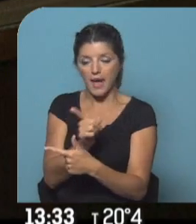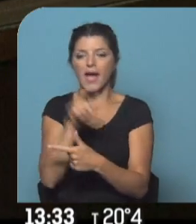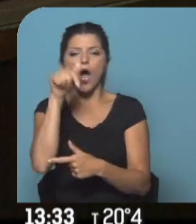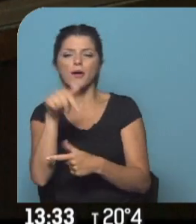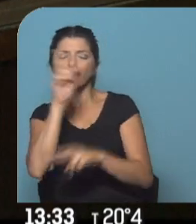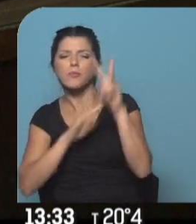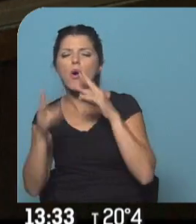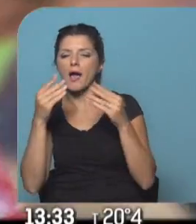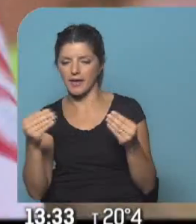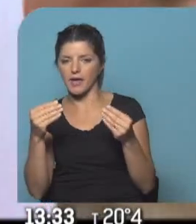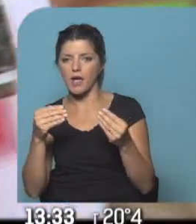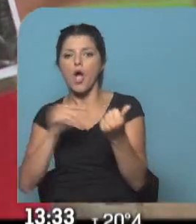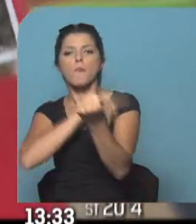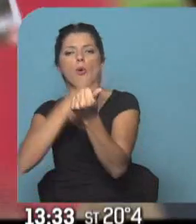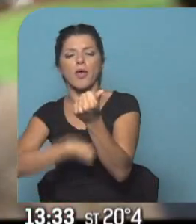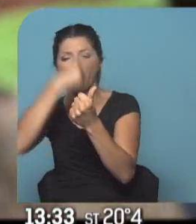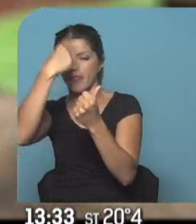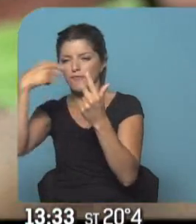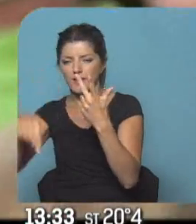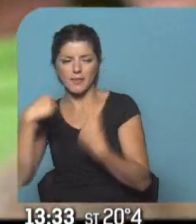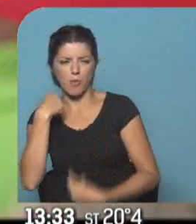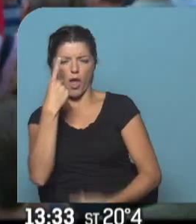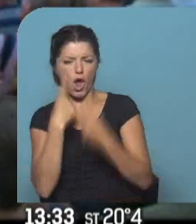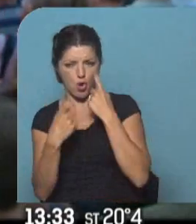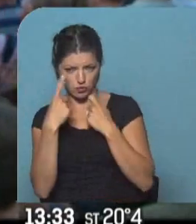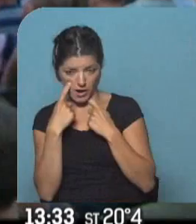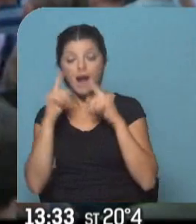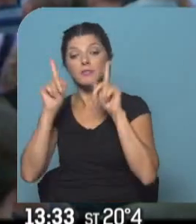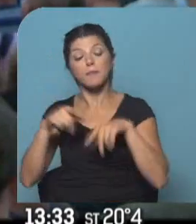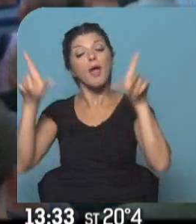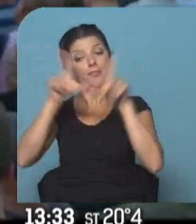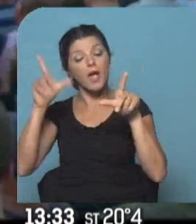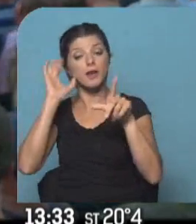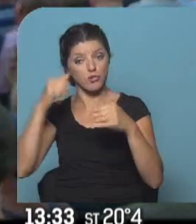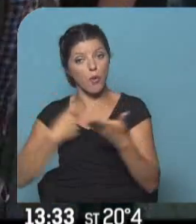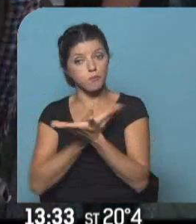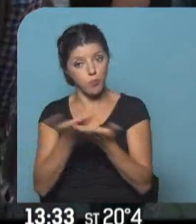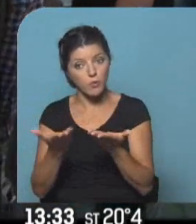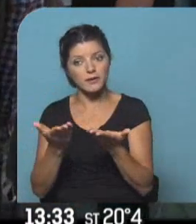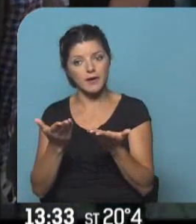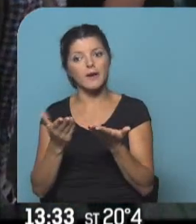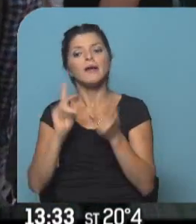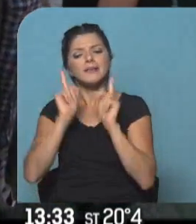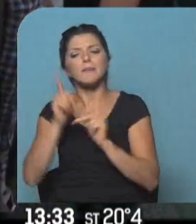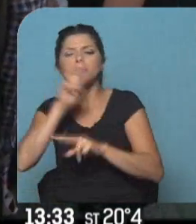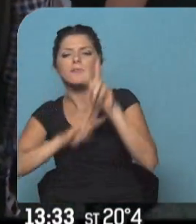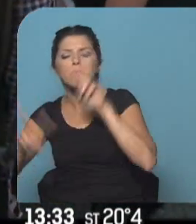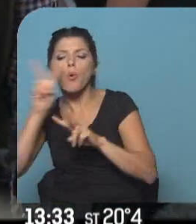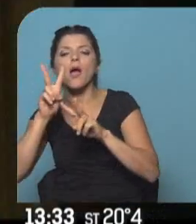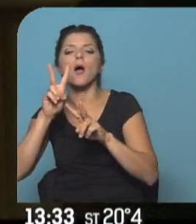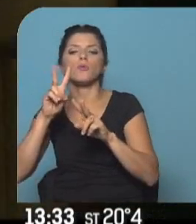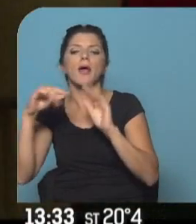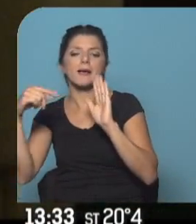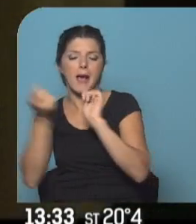del Estado, incluidos el control de los medios públicos y una controvertida reforma judicial que neutraliza al